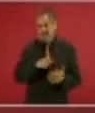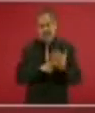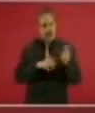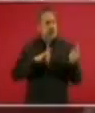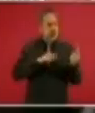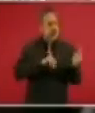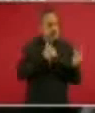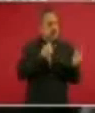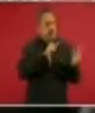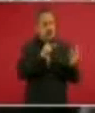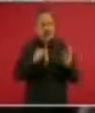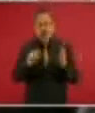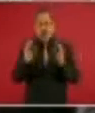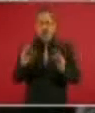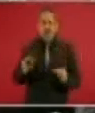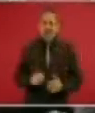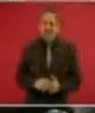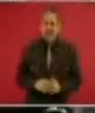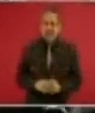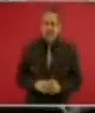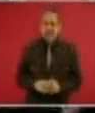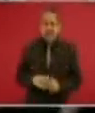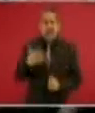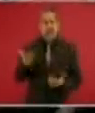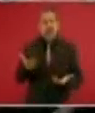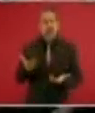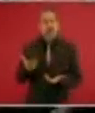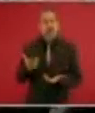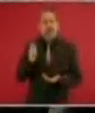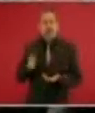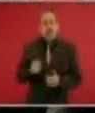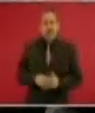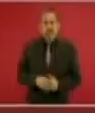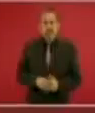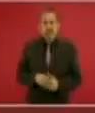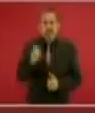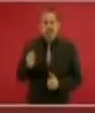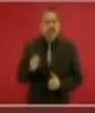otros. Entonces, no